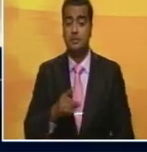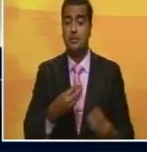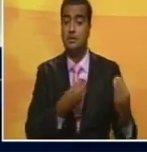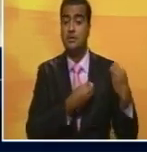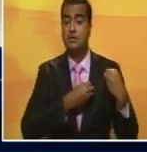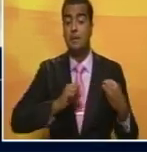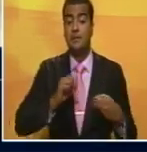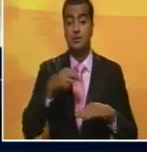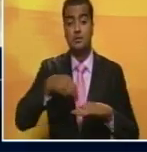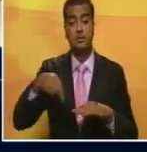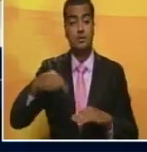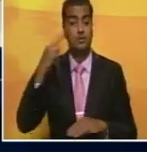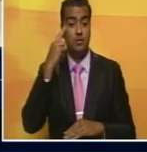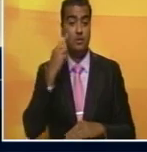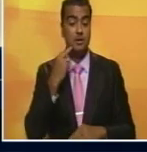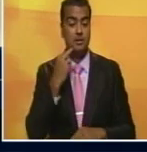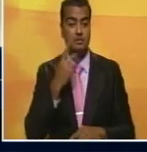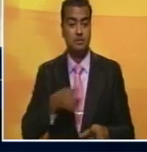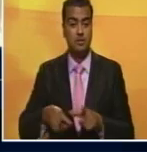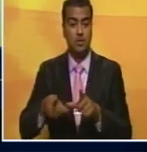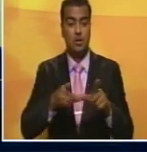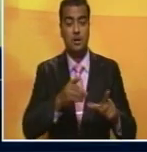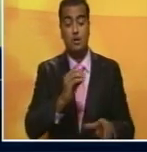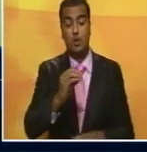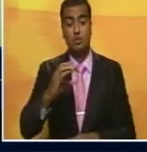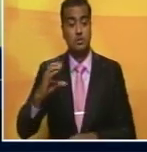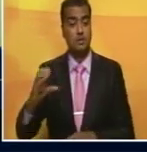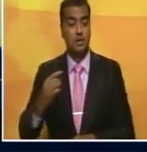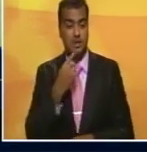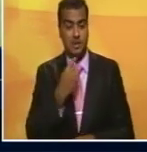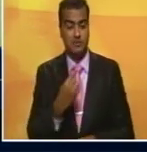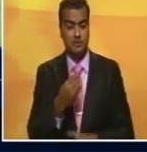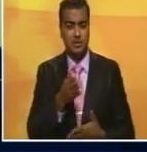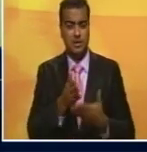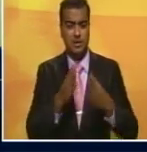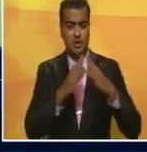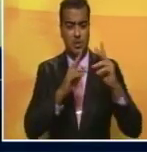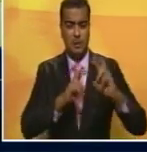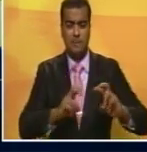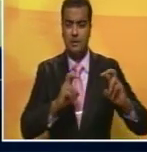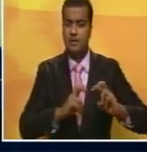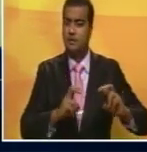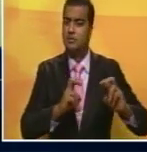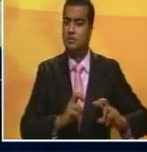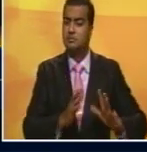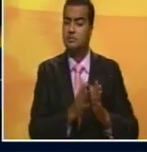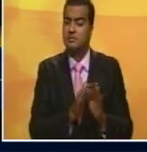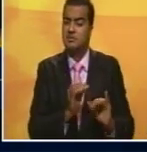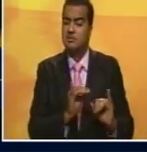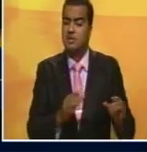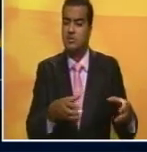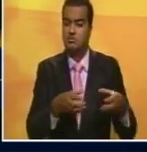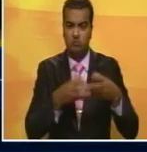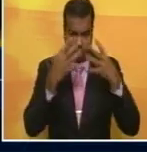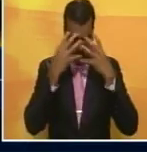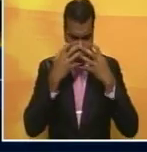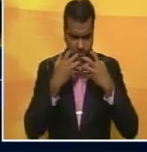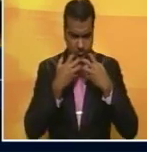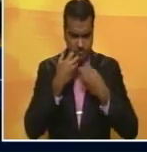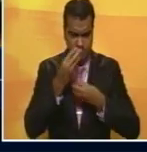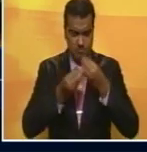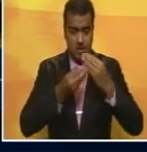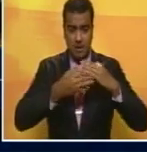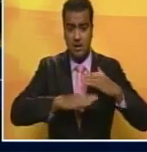de la Policía Nacional Bolivariana en la región occidental informó que adelantan las investigaciones para desarticular a las mafias que operan en el lago